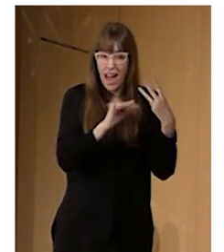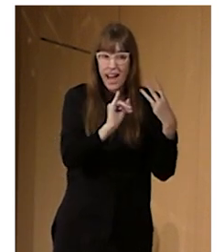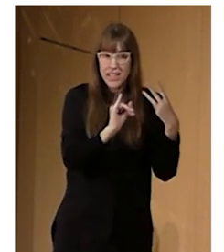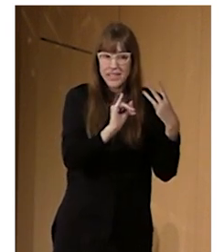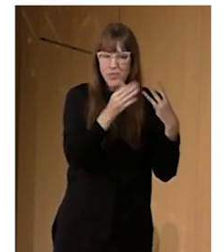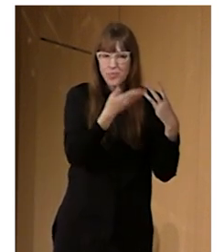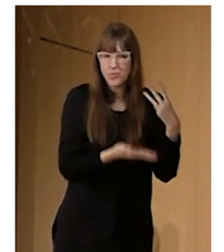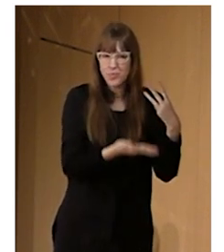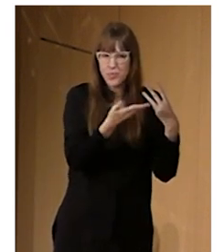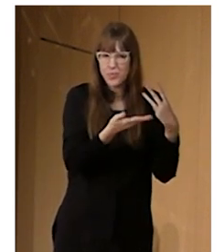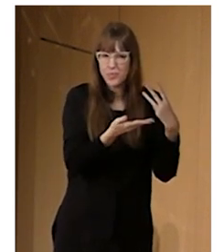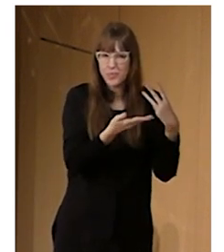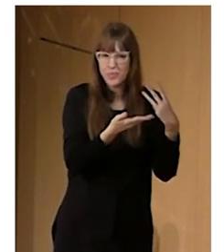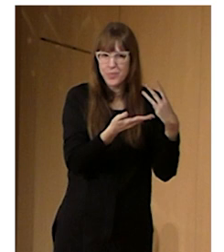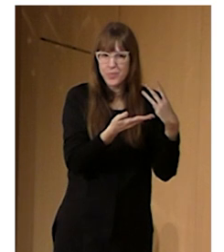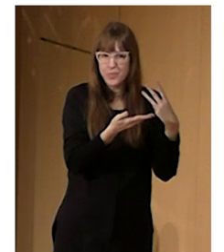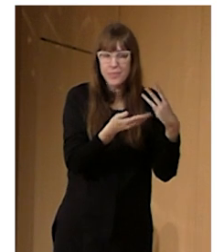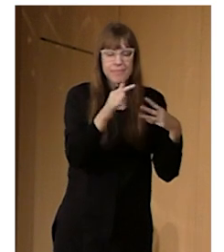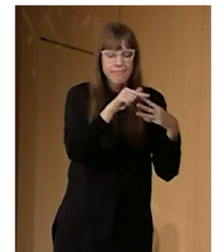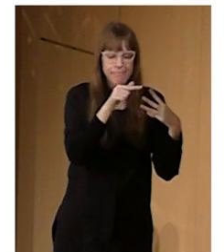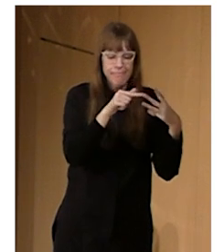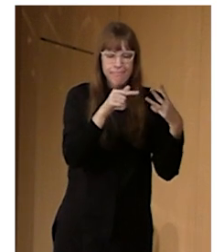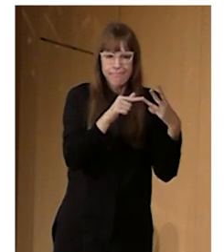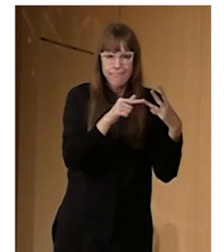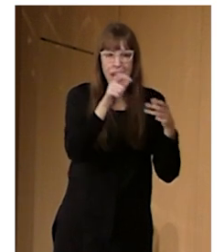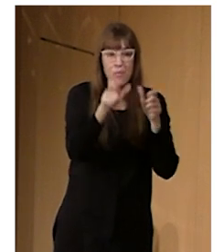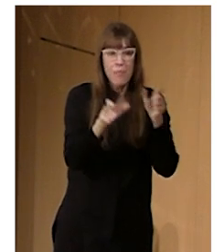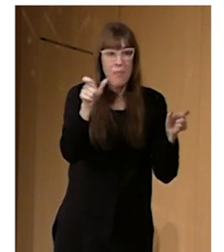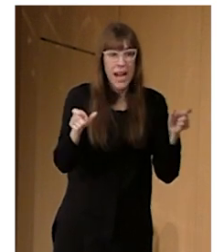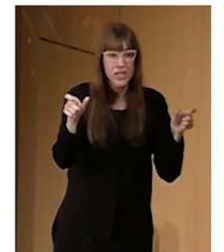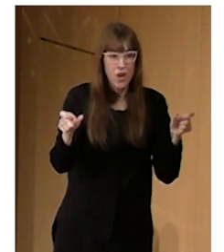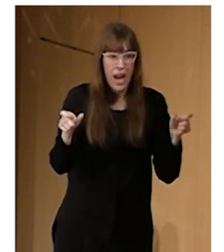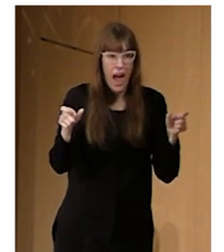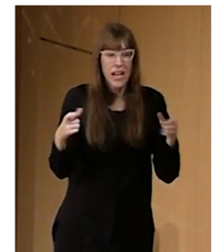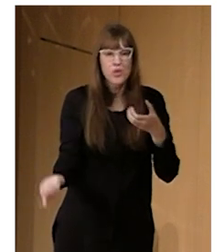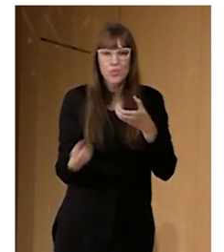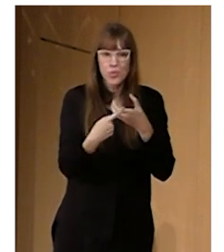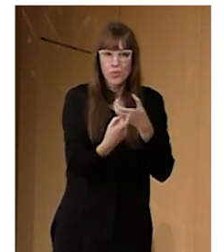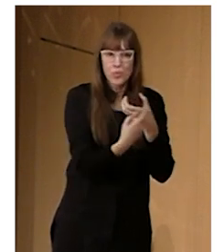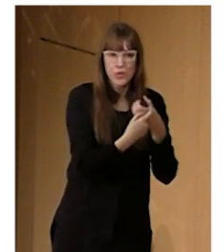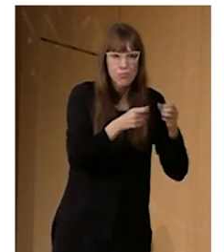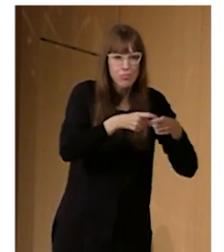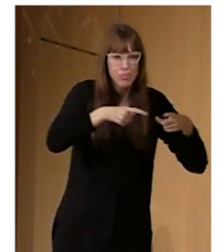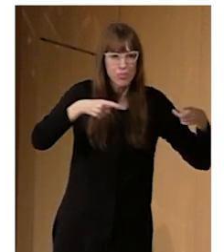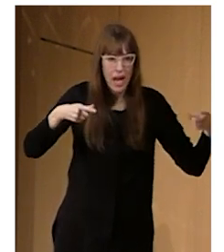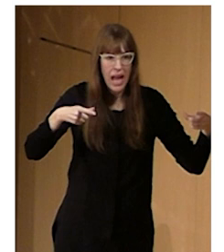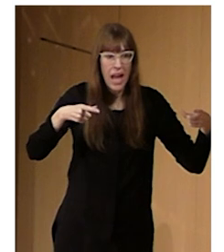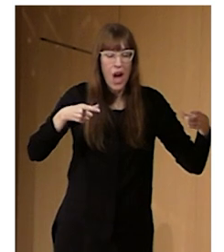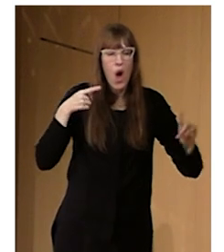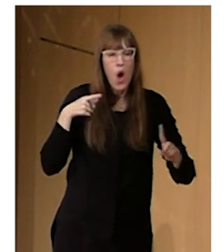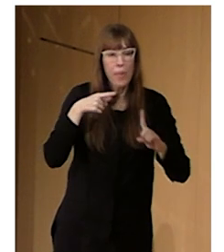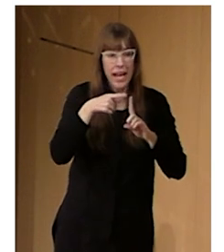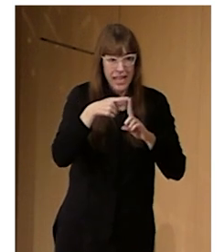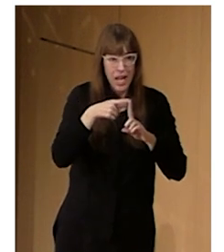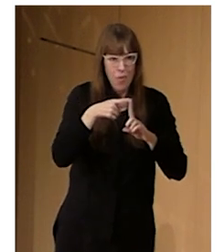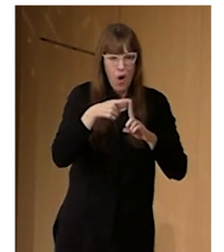y que nos sirve para llegar a muchísima más gente y precisamente para poder ofrecer esas distintas capas de conocimiento de